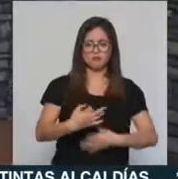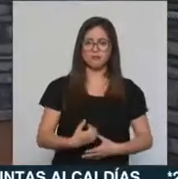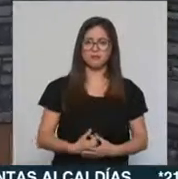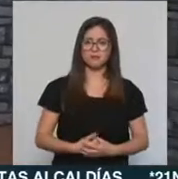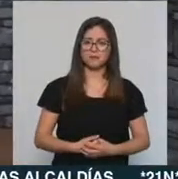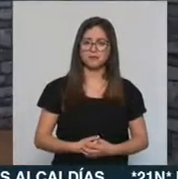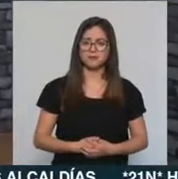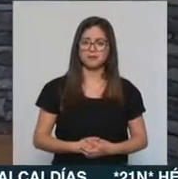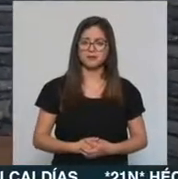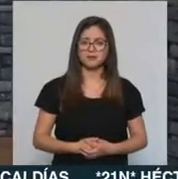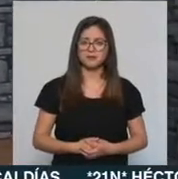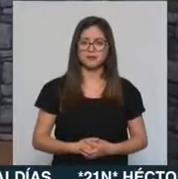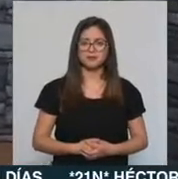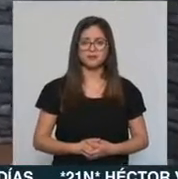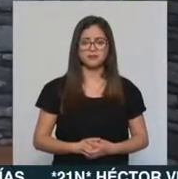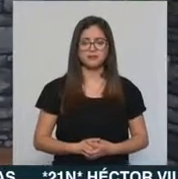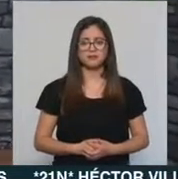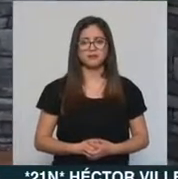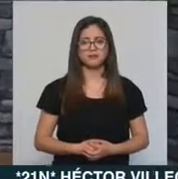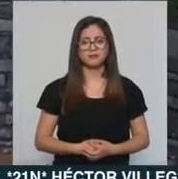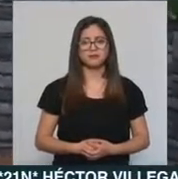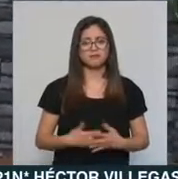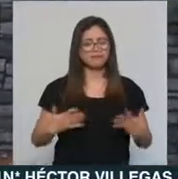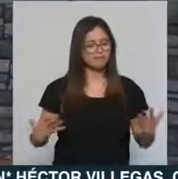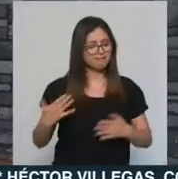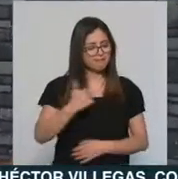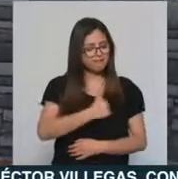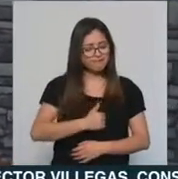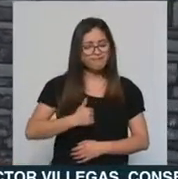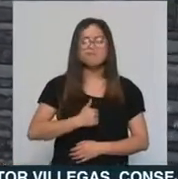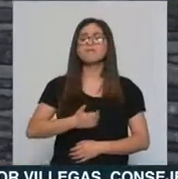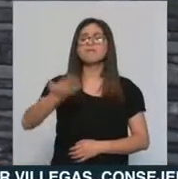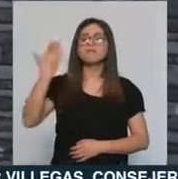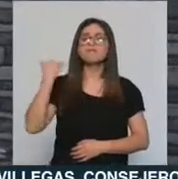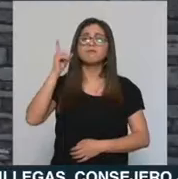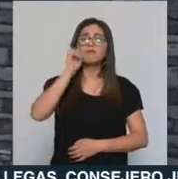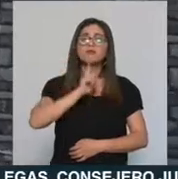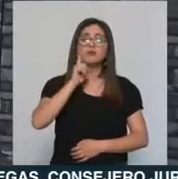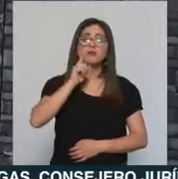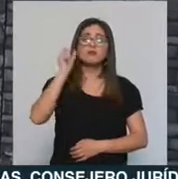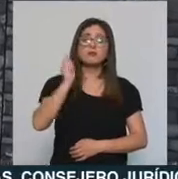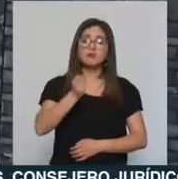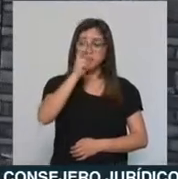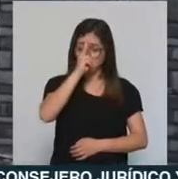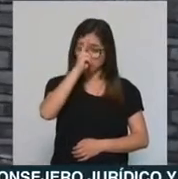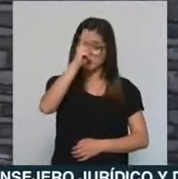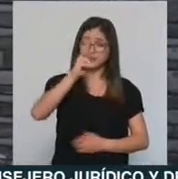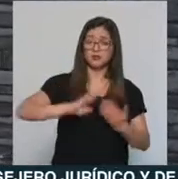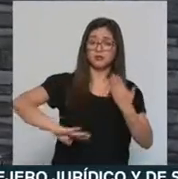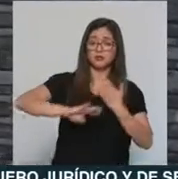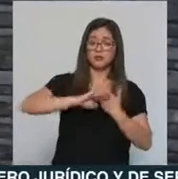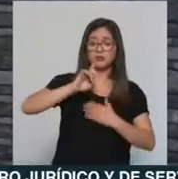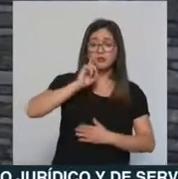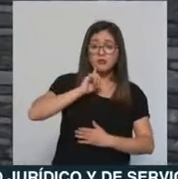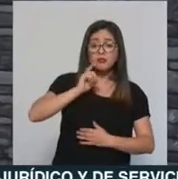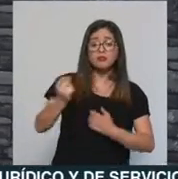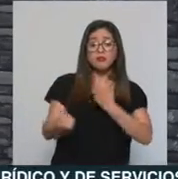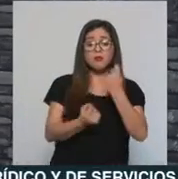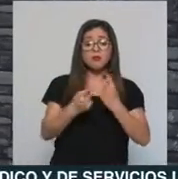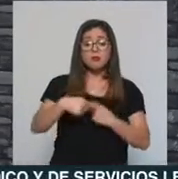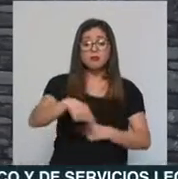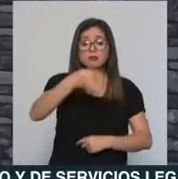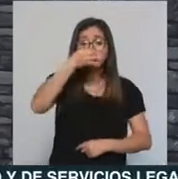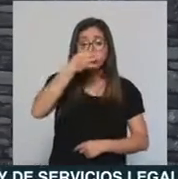Y es que desafortunadamente son muy pocas las mujeres que han logrado superar la violencia de género y algunas han estado a punto de morir. Hoy